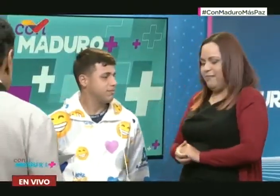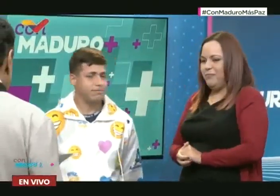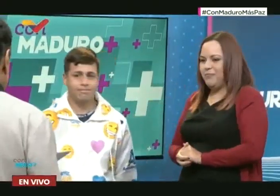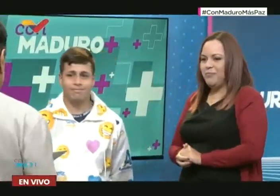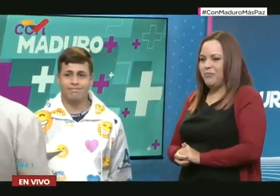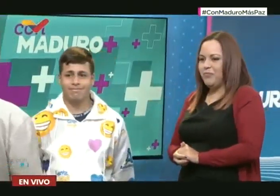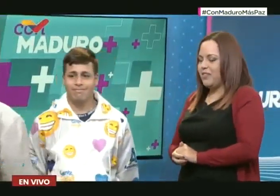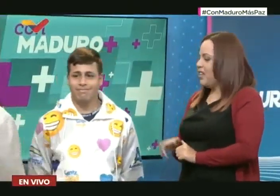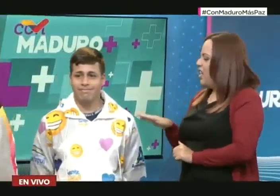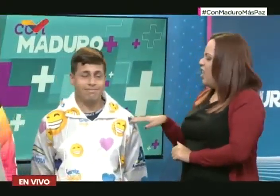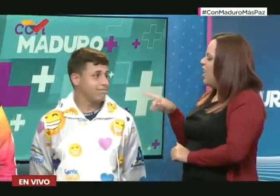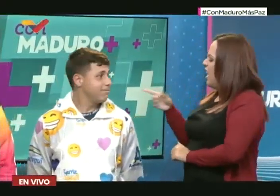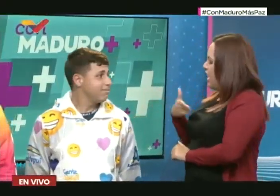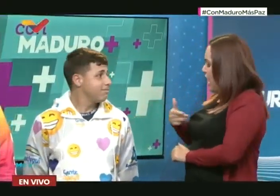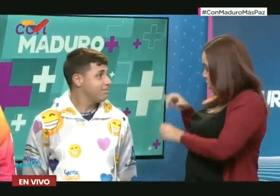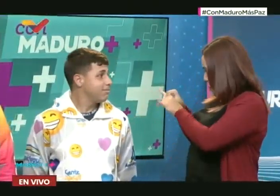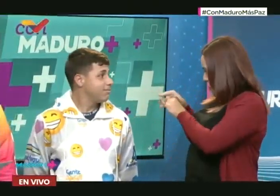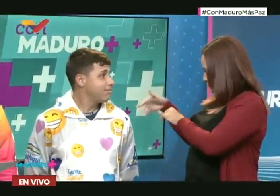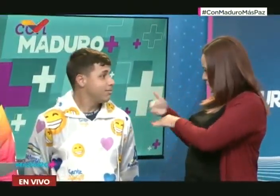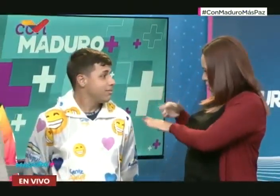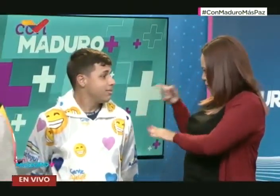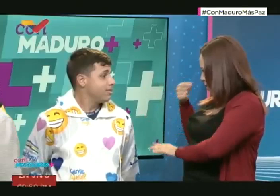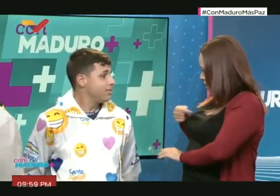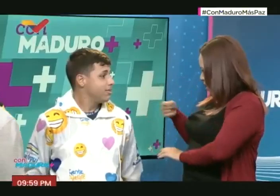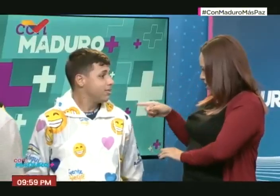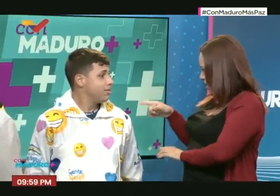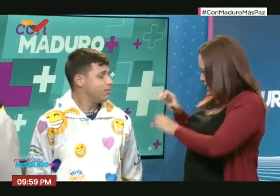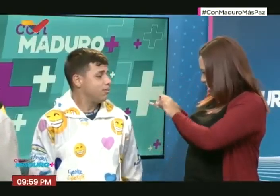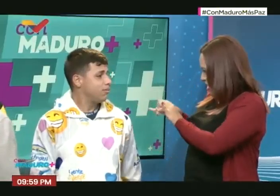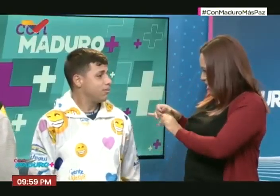Sí. ¿Qué vas a estudiar?